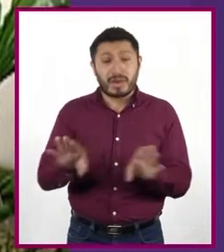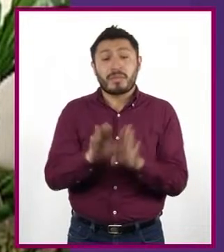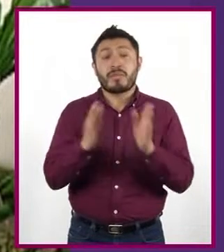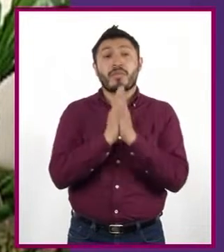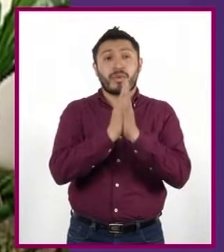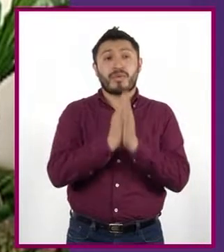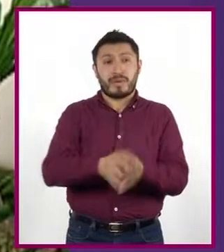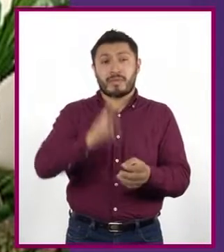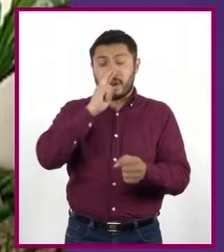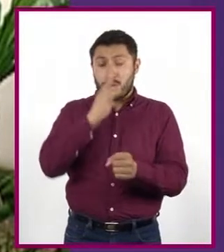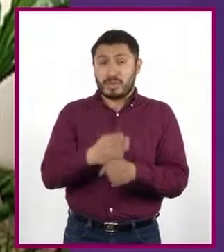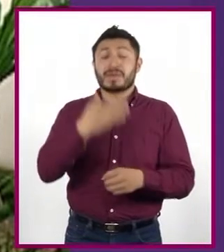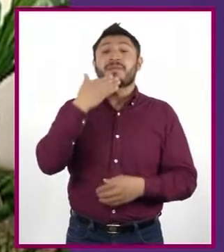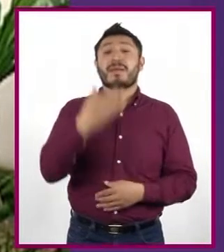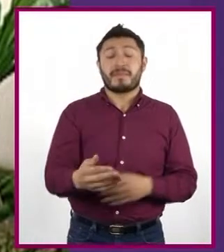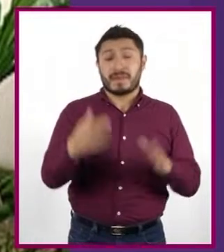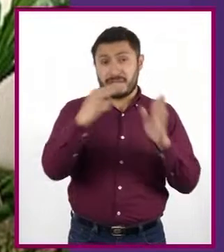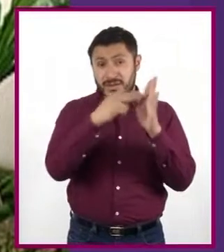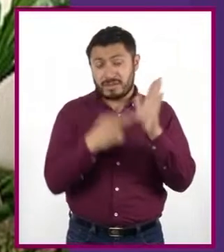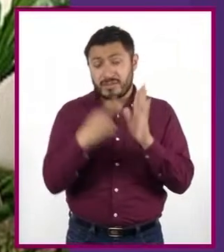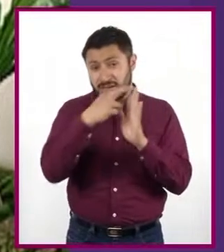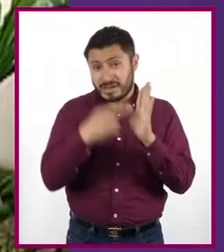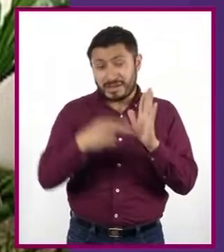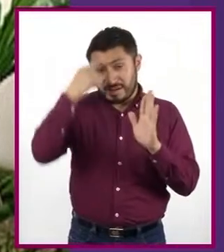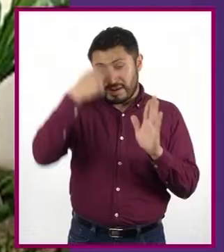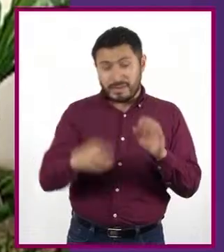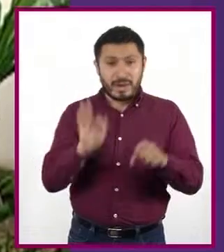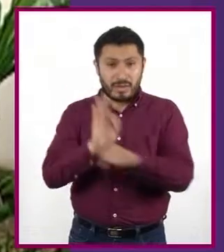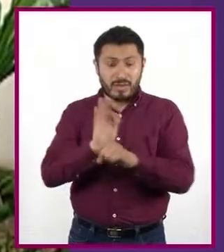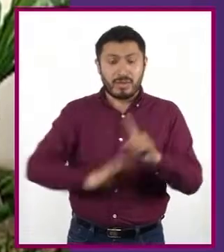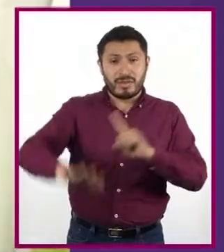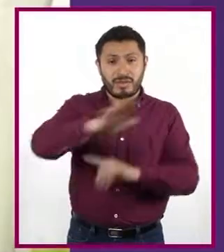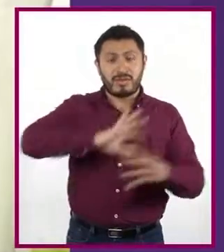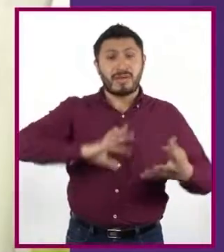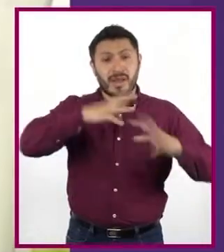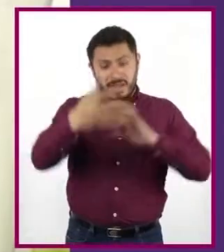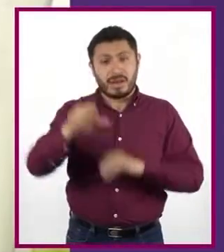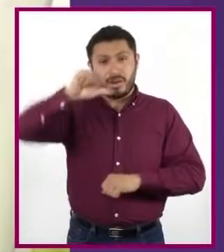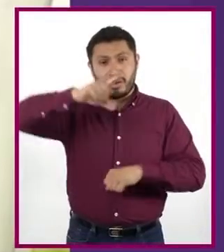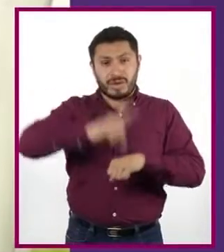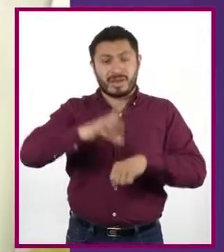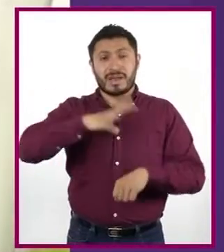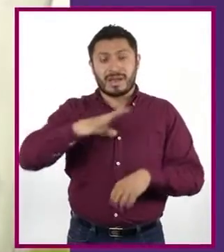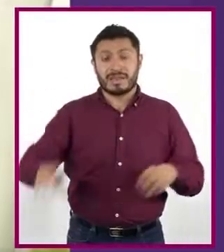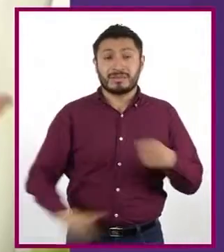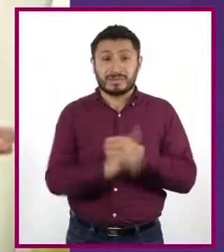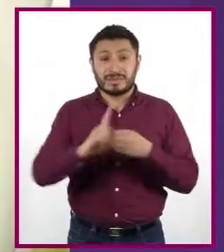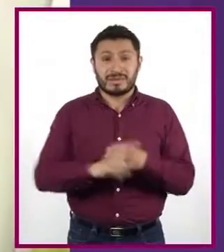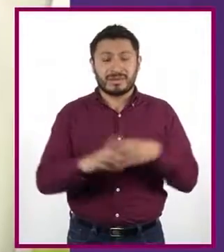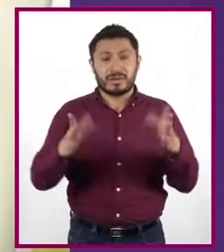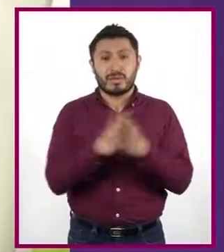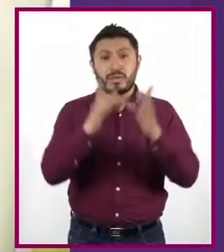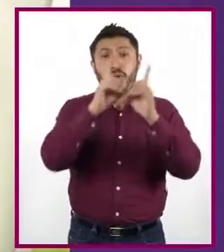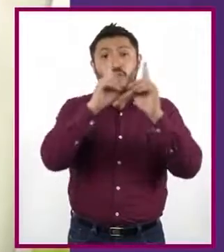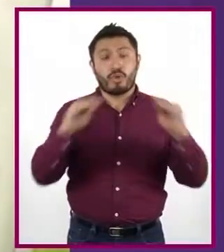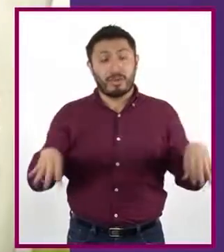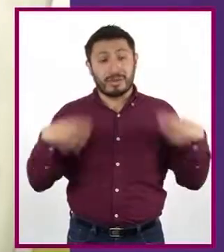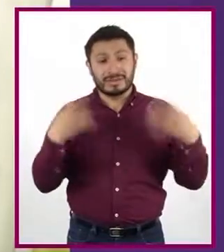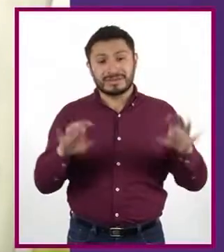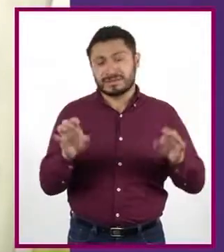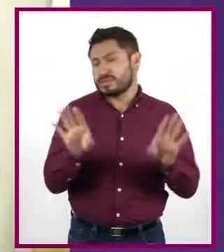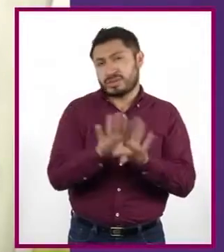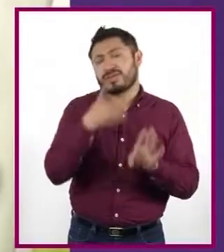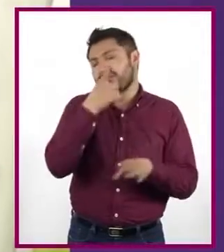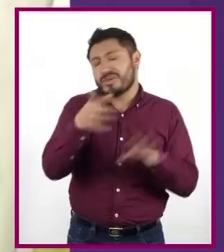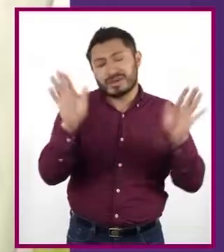medidas apropiadas para proteger a nuestro ambiente. Hoy en día estamos viviendo problemas de desertización o desertificación, como le